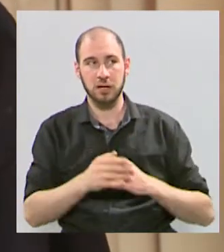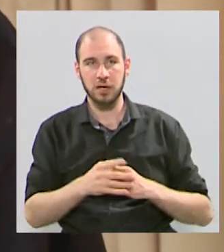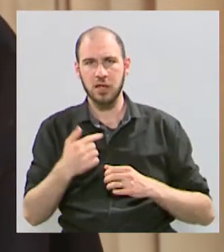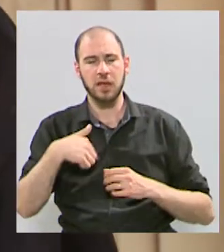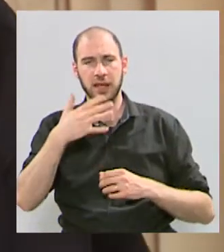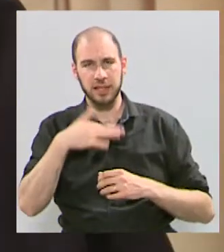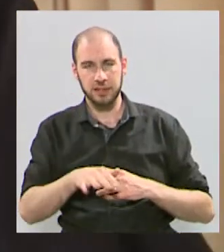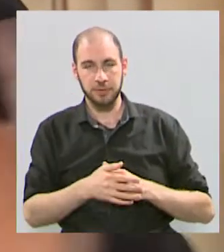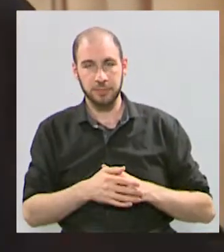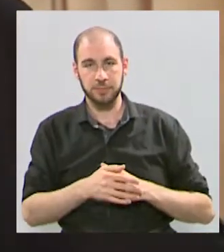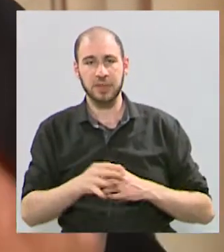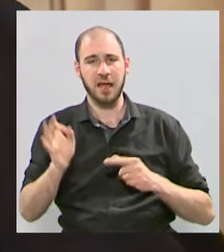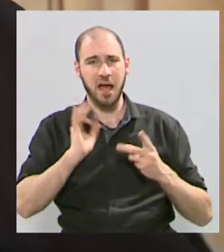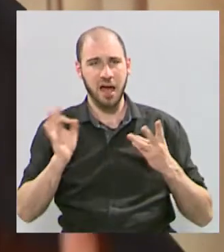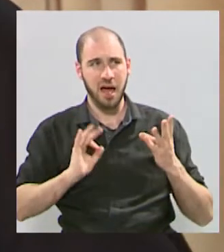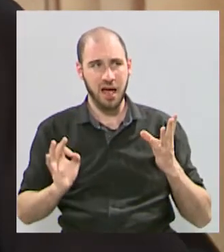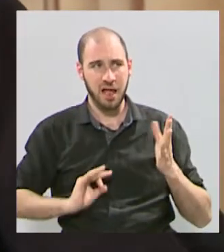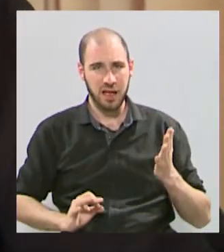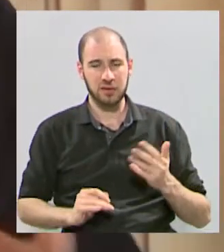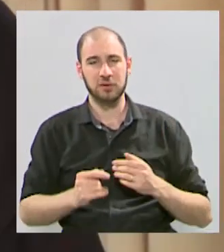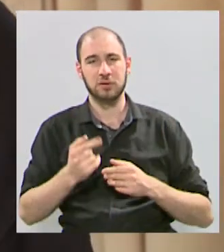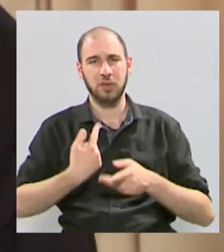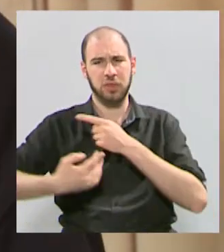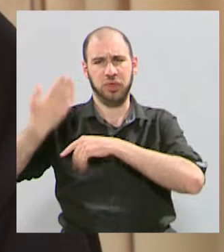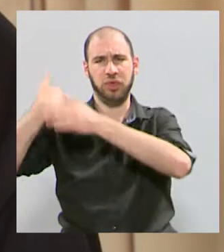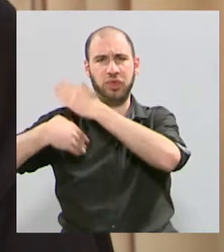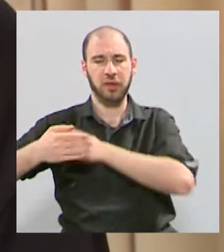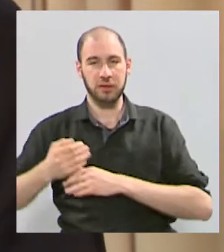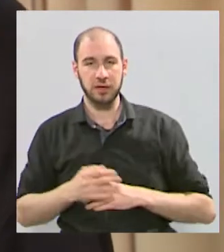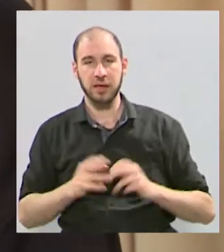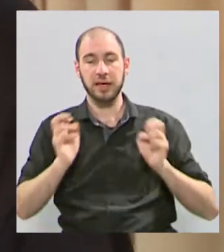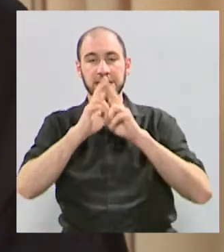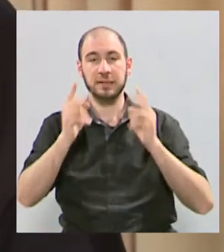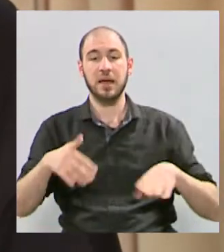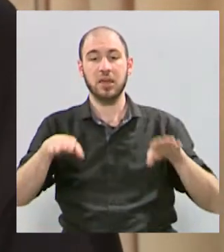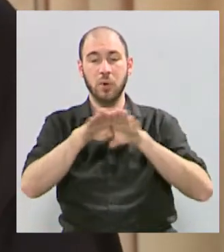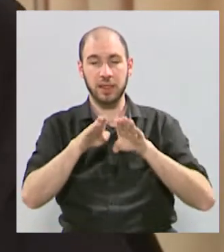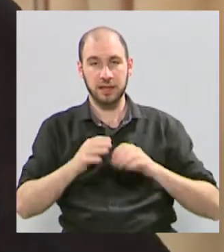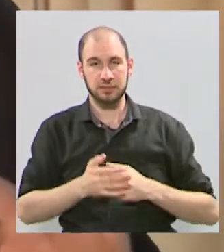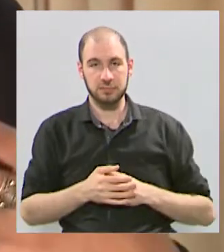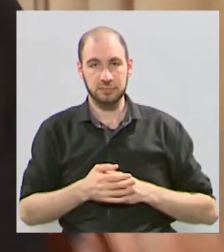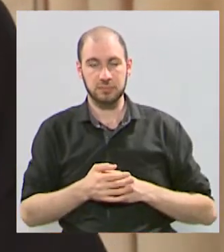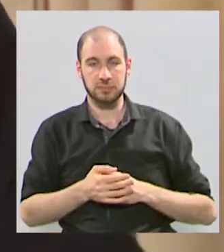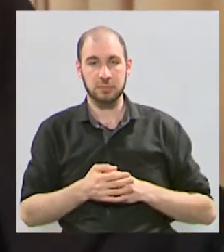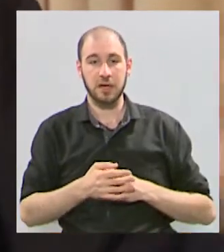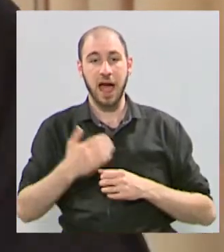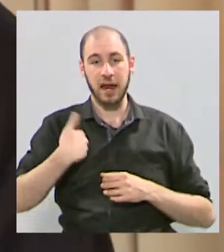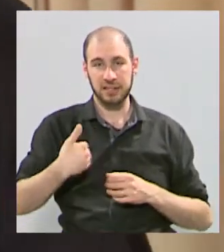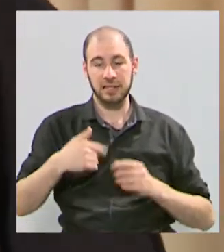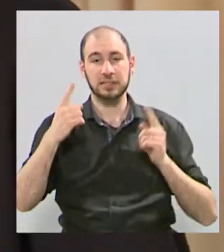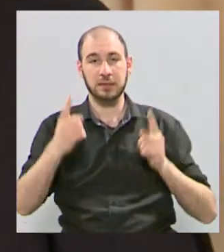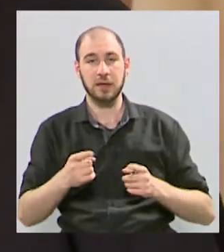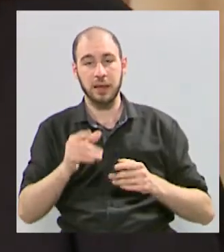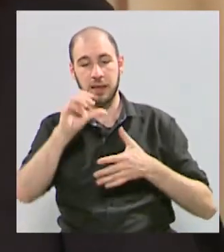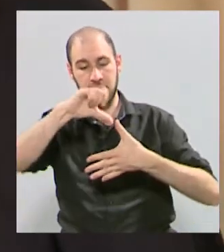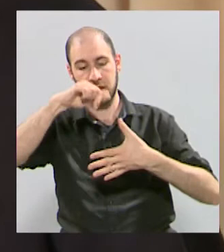entiendo que después de años y años y años de retroceso histórico con respecto a la igualdad de género, tanto en la Argentina como en el resto